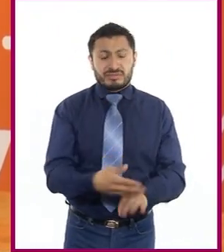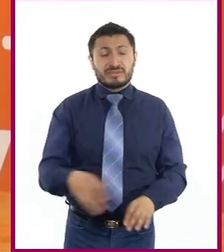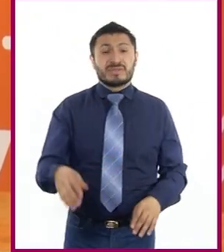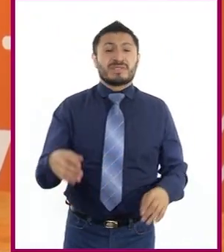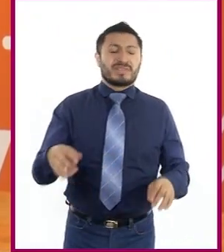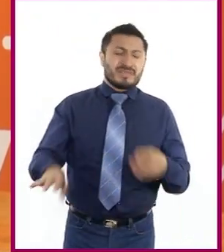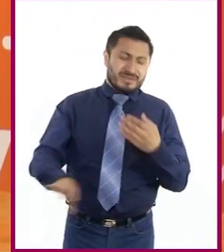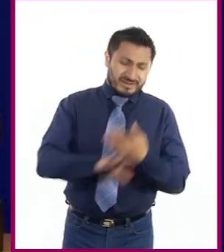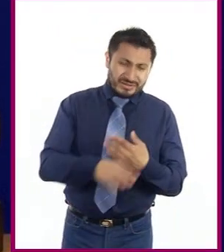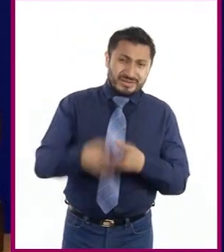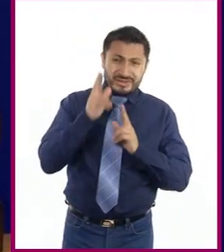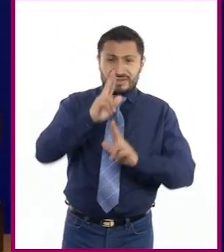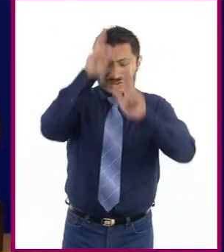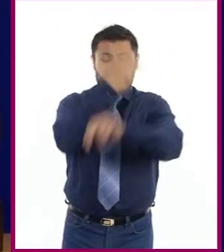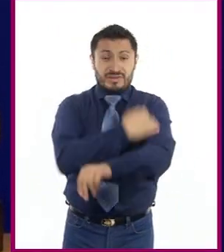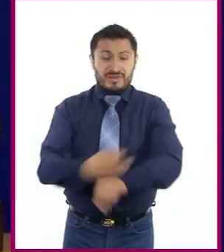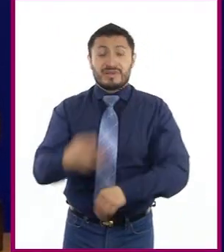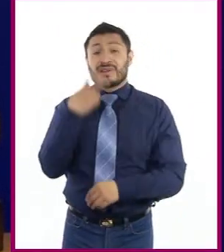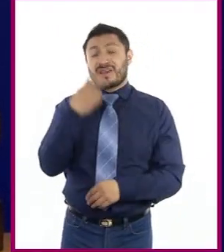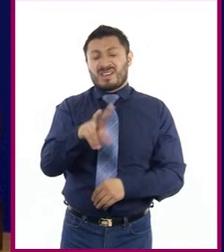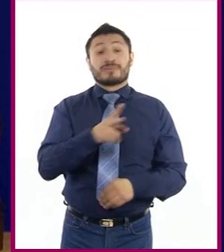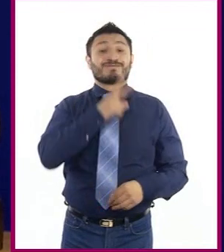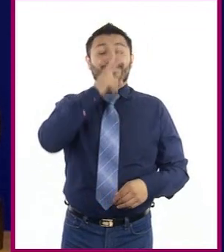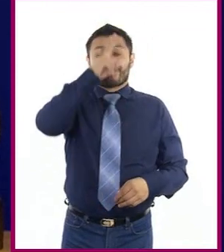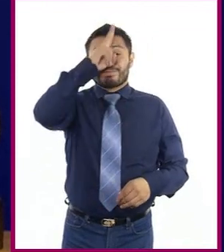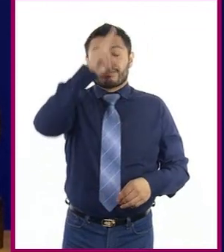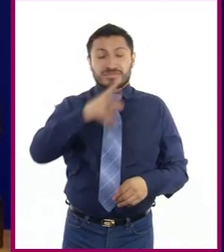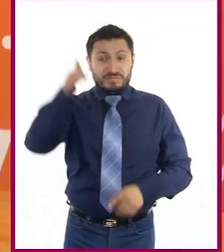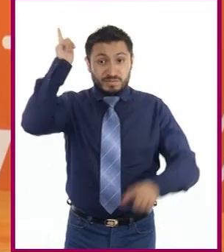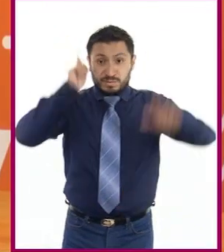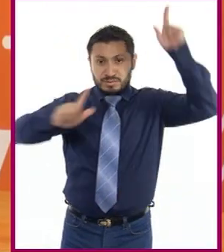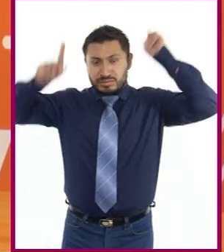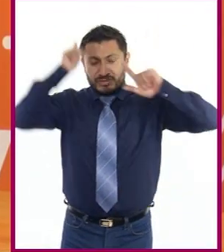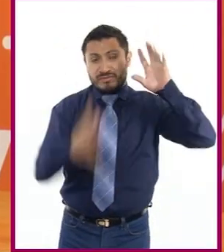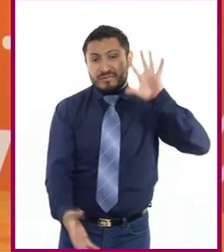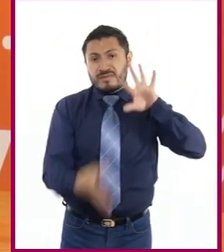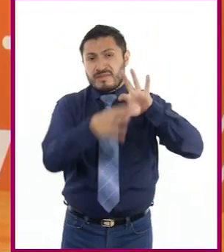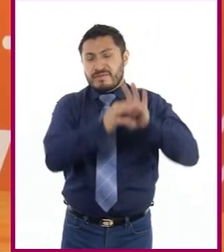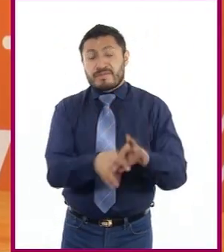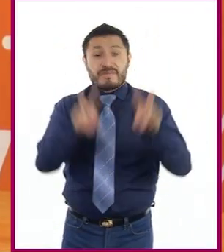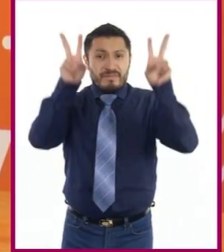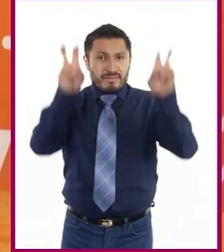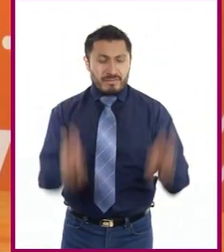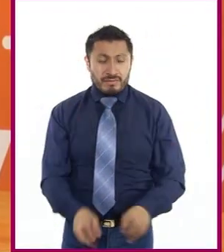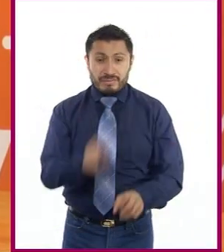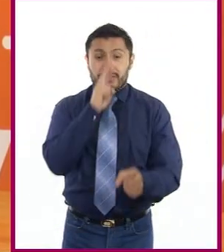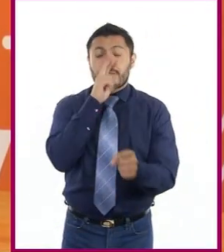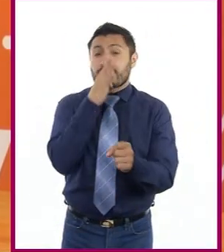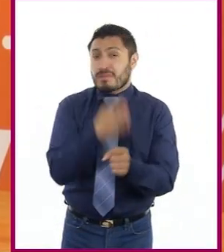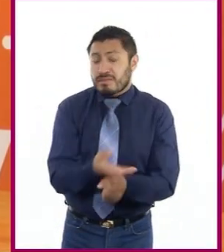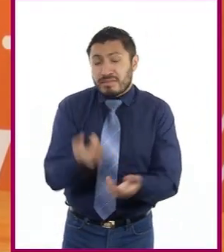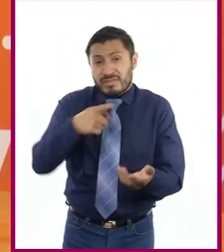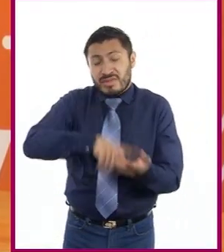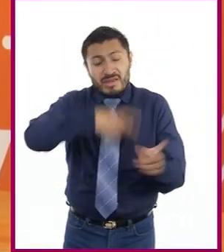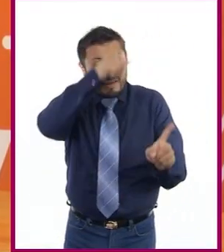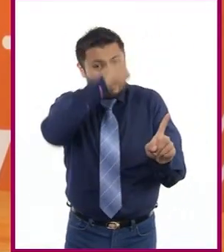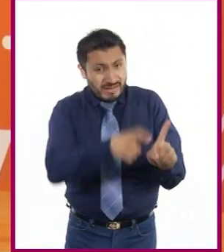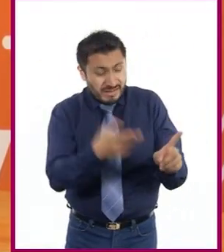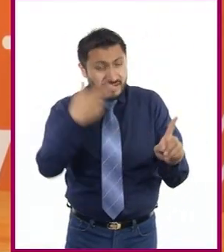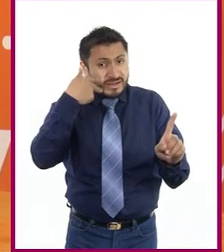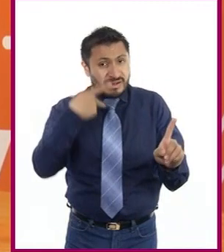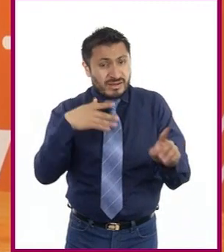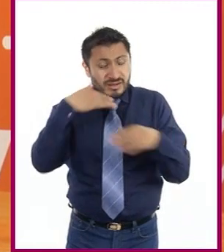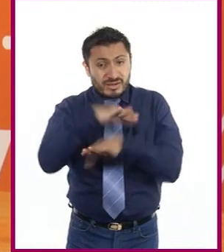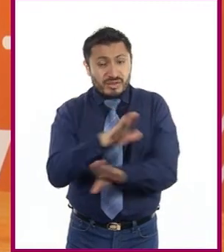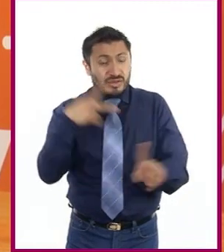familiar, lo cual exige venganza. La locura relacionada con el tema de la responsabilidad del individuo sobre sus